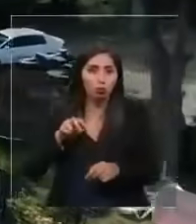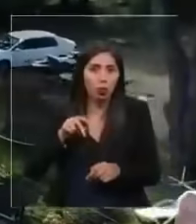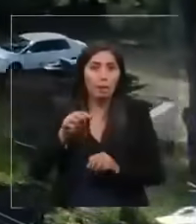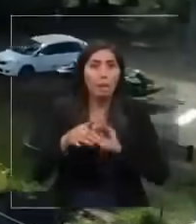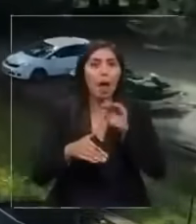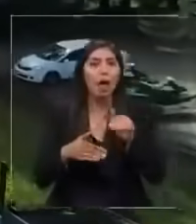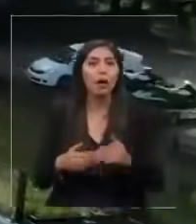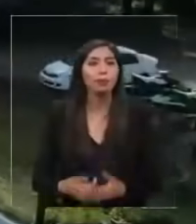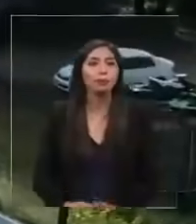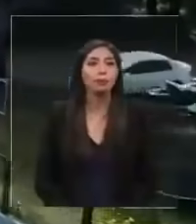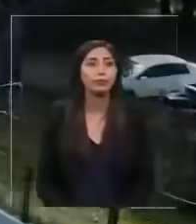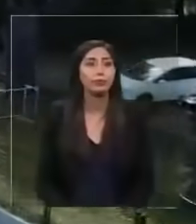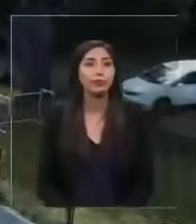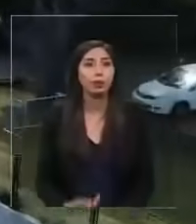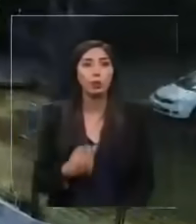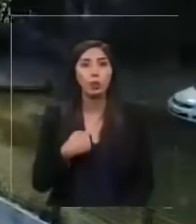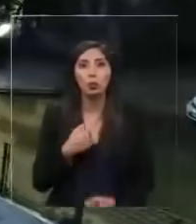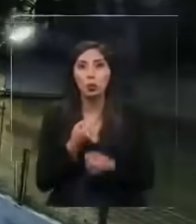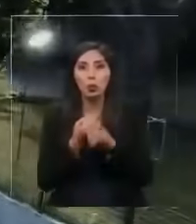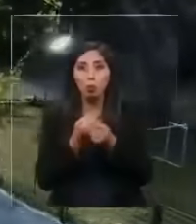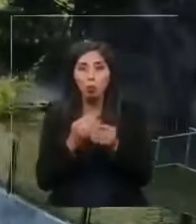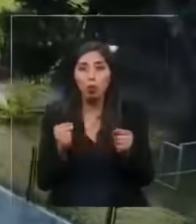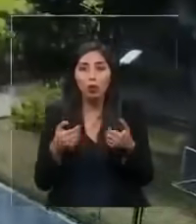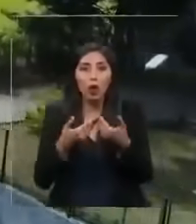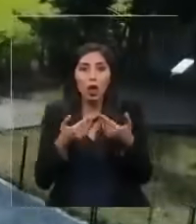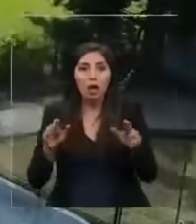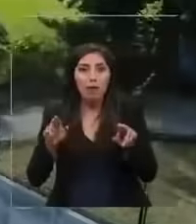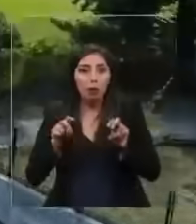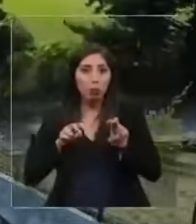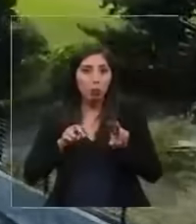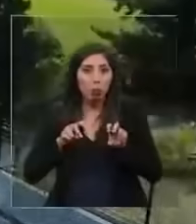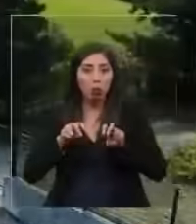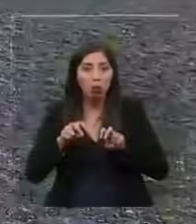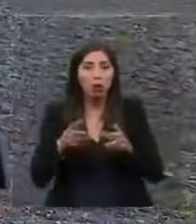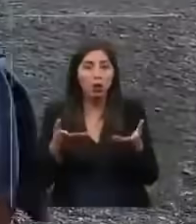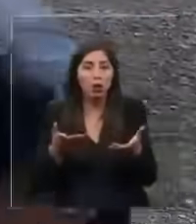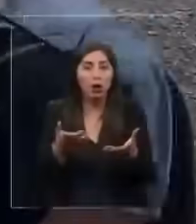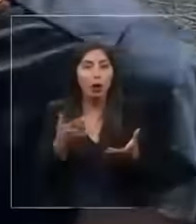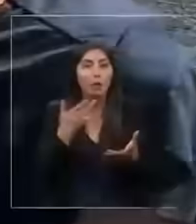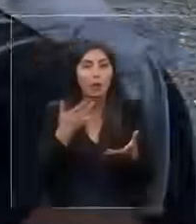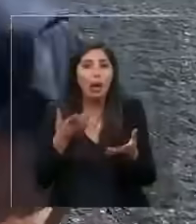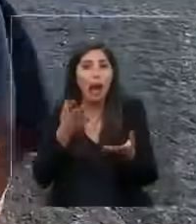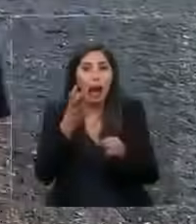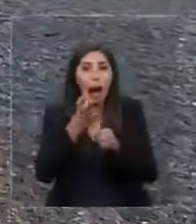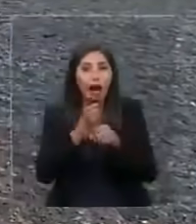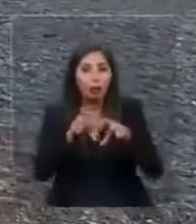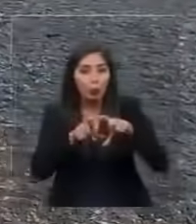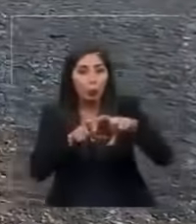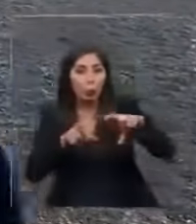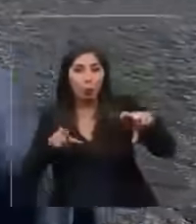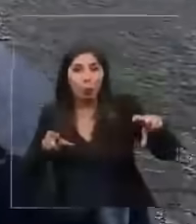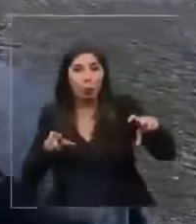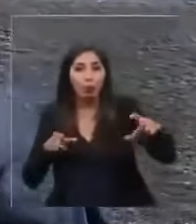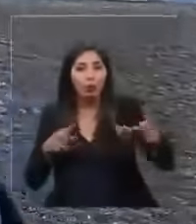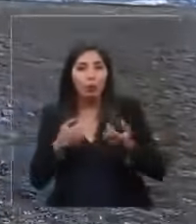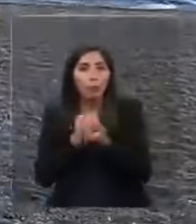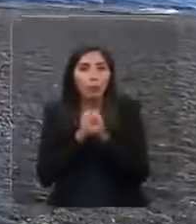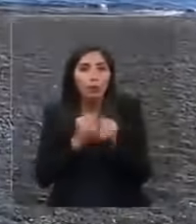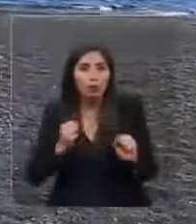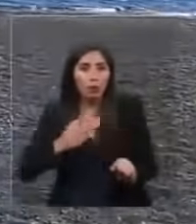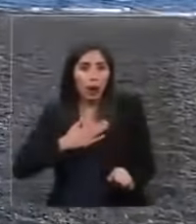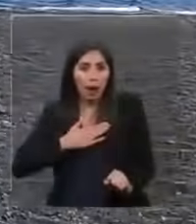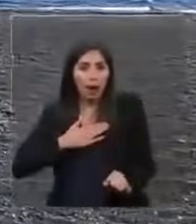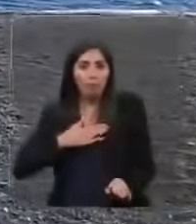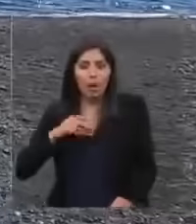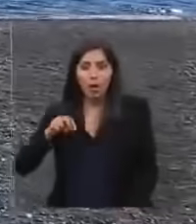Que no puedo pasear libremente, porque aquí tenemos unos muelles, que es casi imposible para mí o para cualquier persona en la